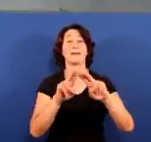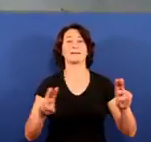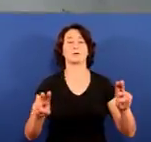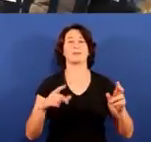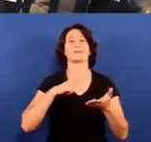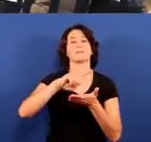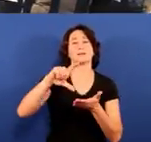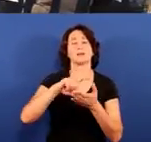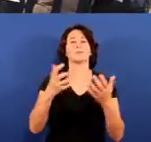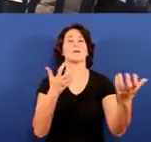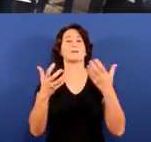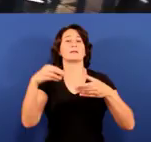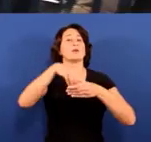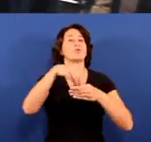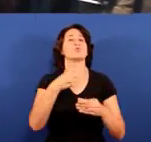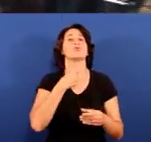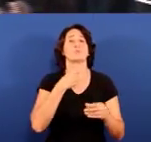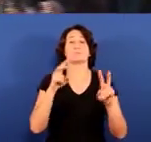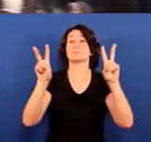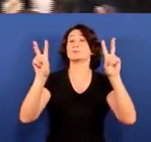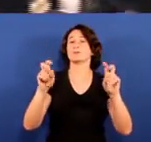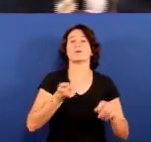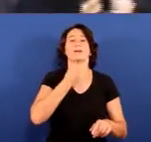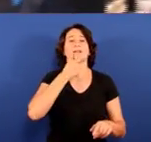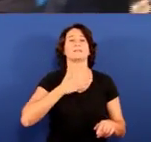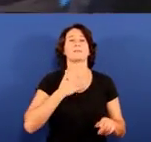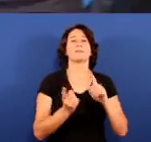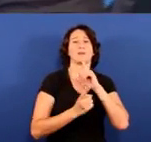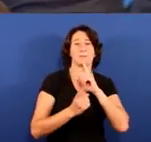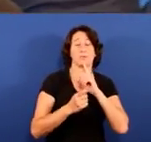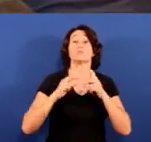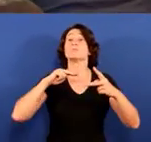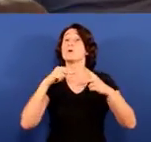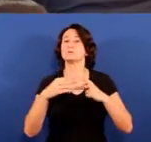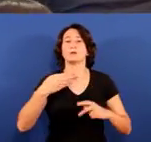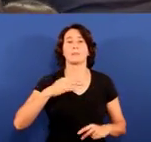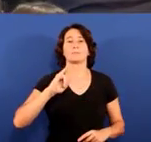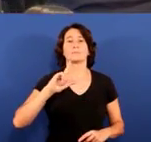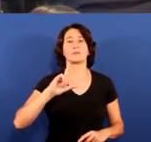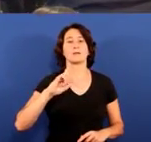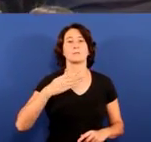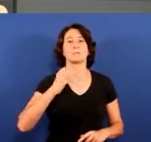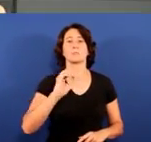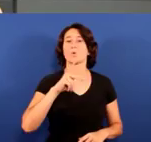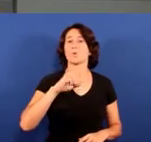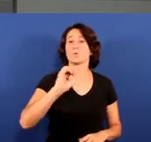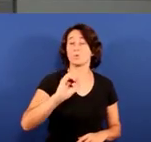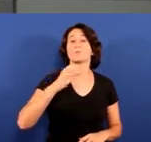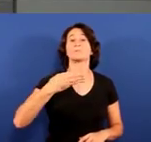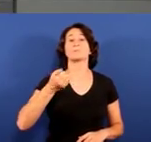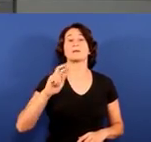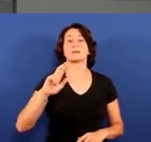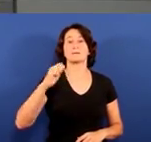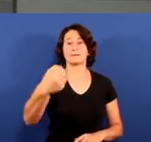de la Semana Internacional de Literatura y Arte con Humor, la Risa de Bilbao, Bilboco, Barrea. La capital vizcaína acoge hasta el próximo